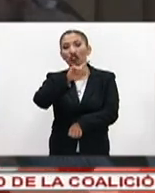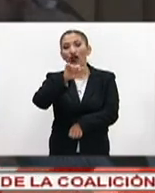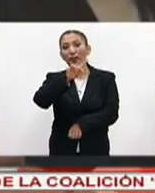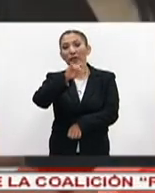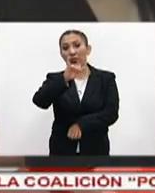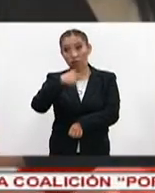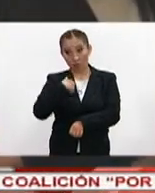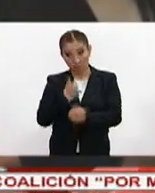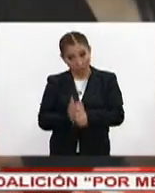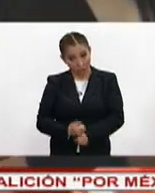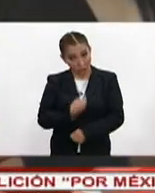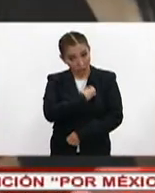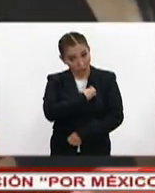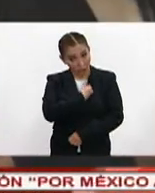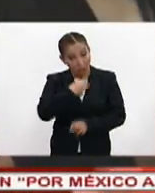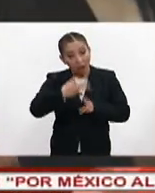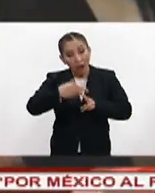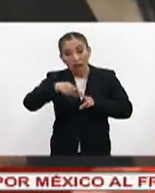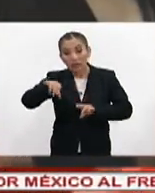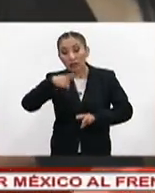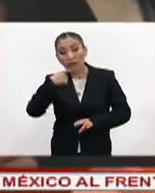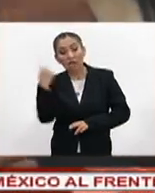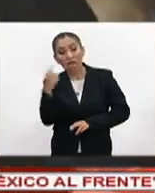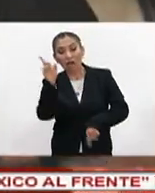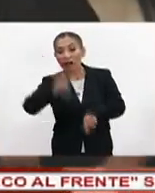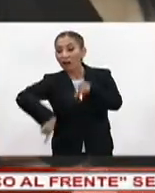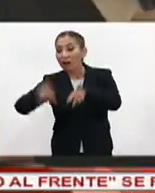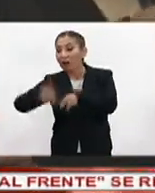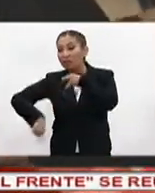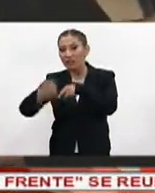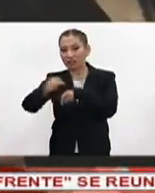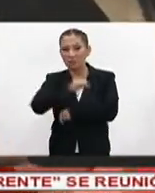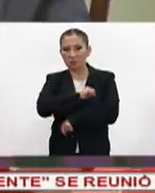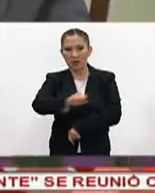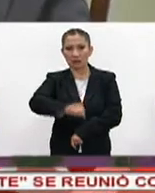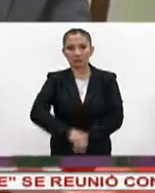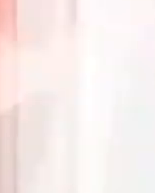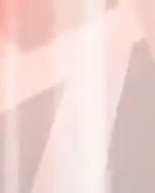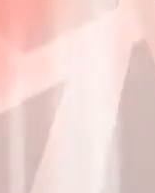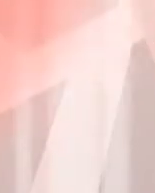estará conforme hasta que quede extirpado, así lo dijo, este mal.